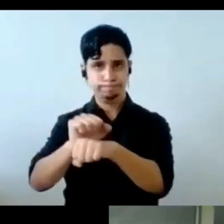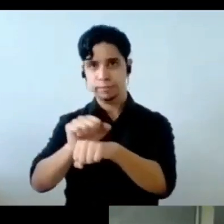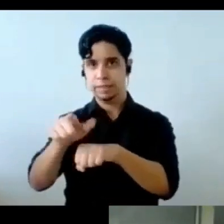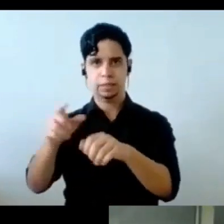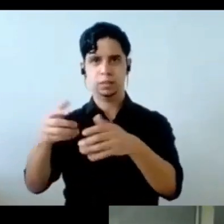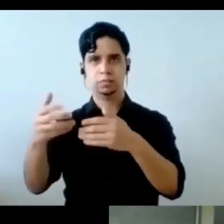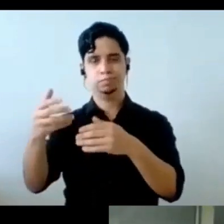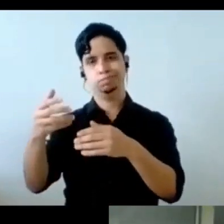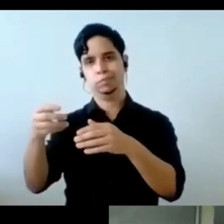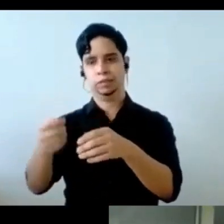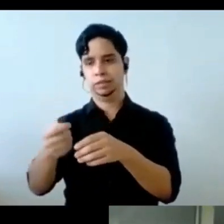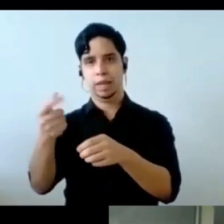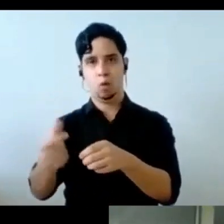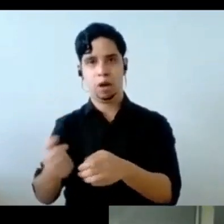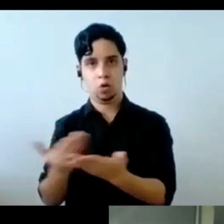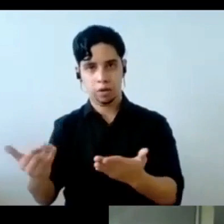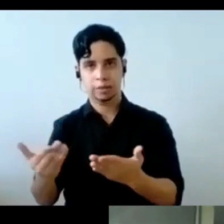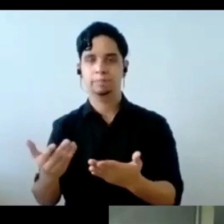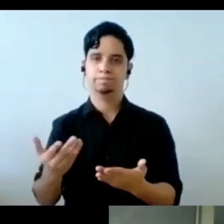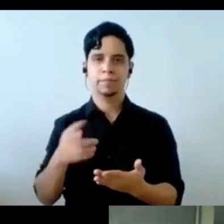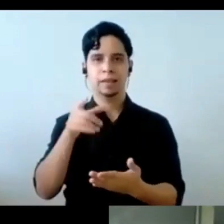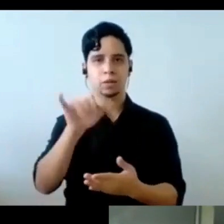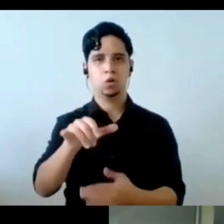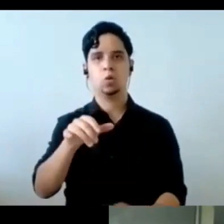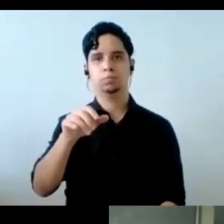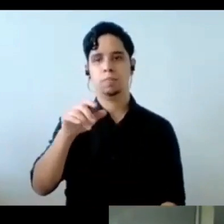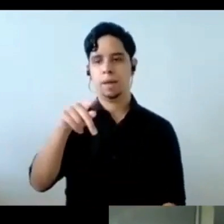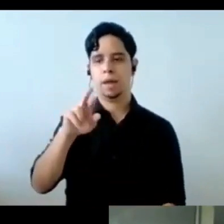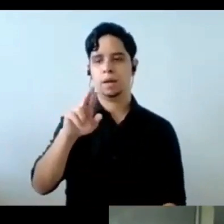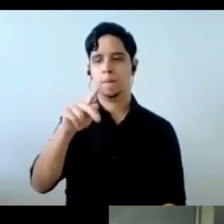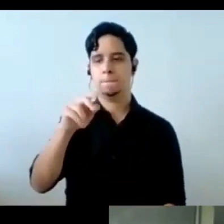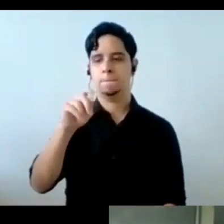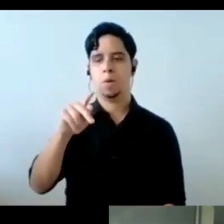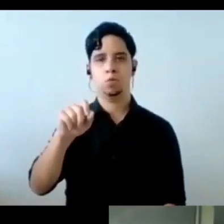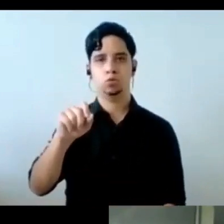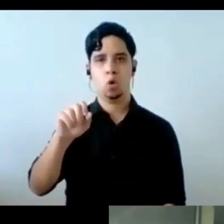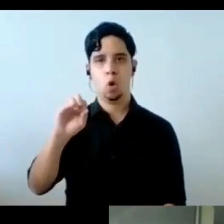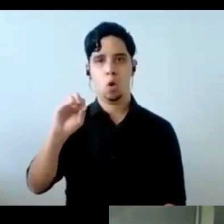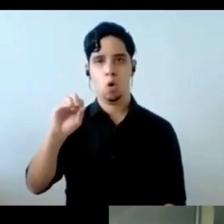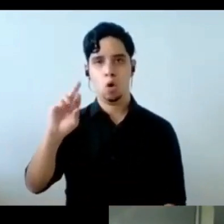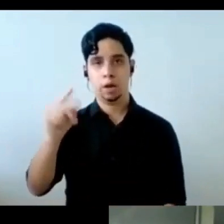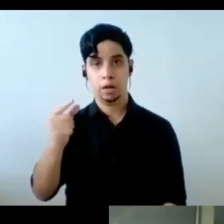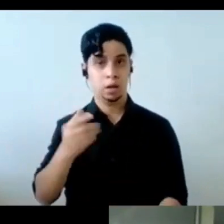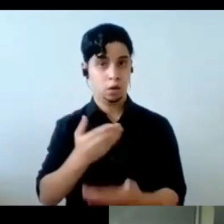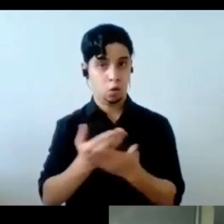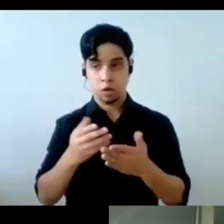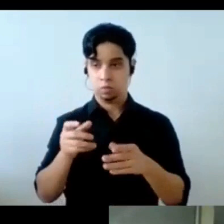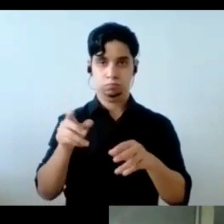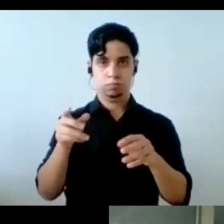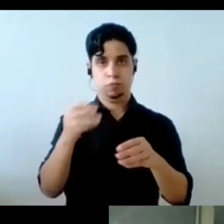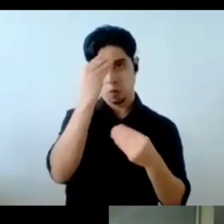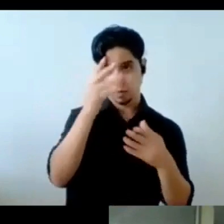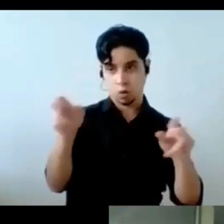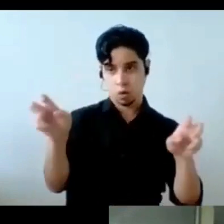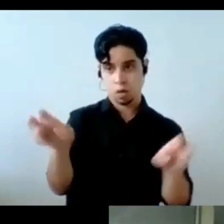de prpop.org, que de repente se han pasado los sistemas y se han desaparecido cosas. Cosas que pues no